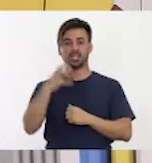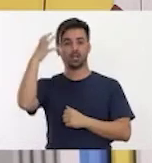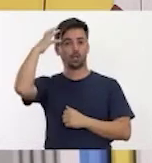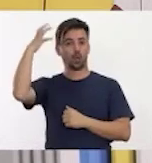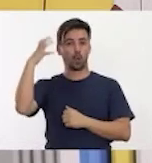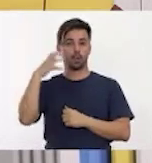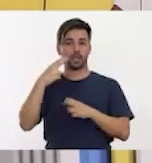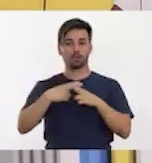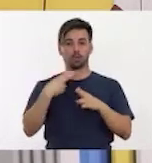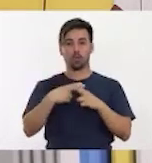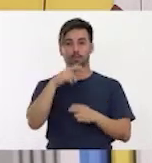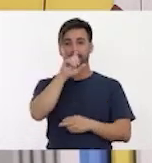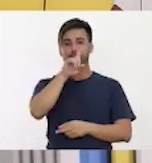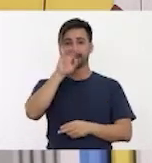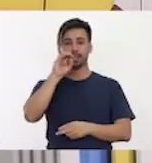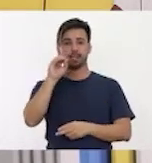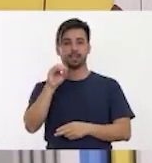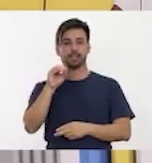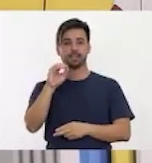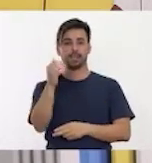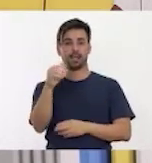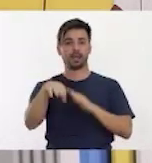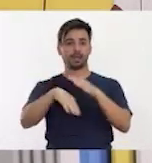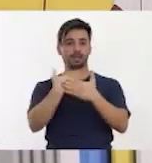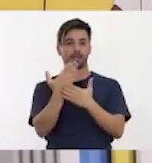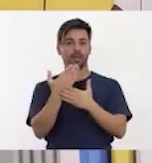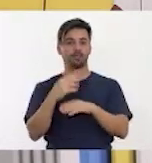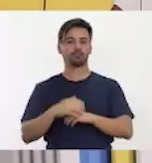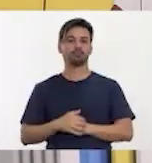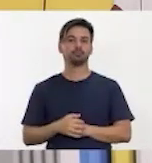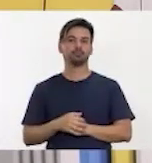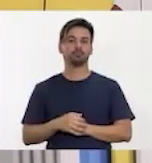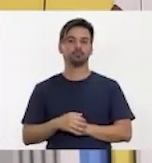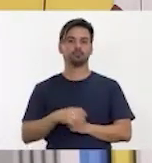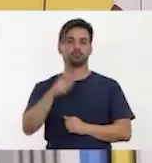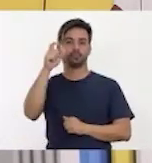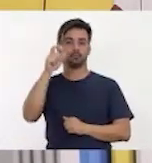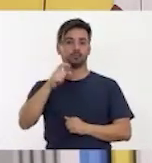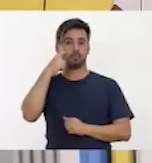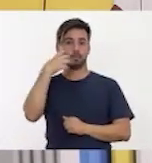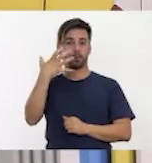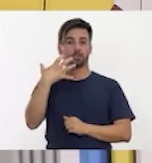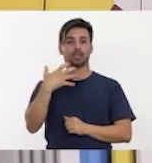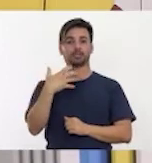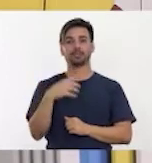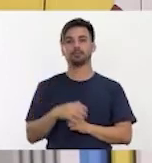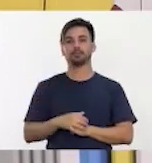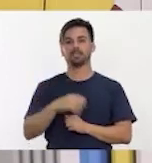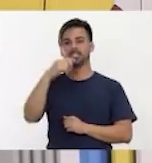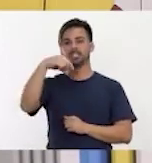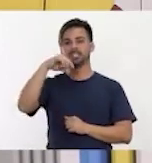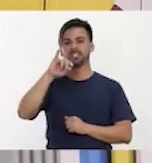y el papel que desempeña Antonio Guiteras en esta etapa